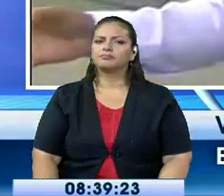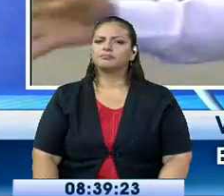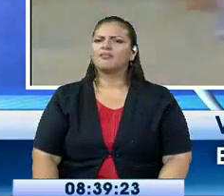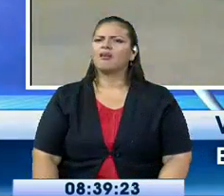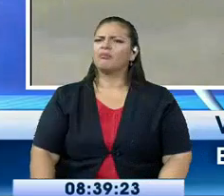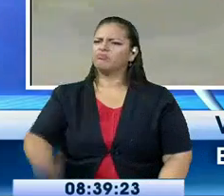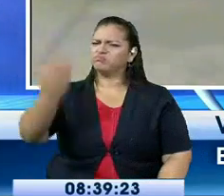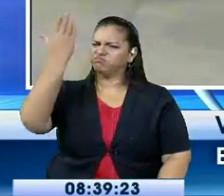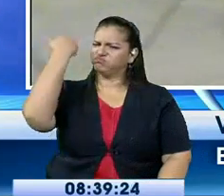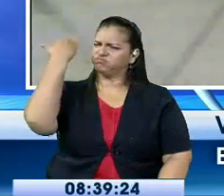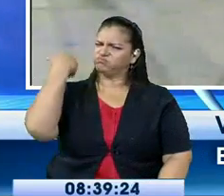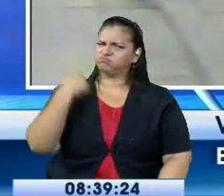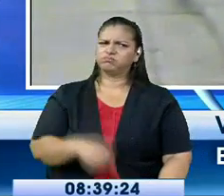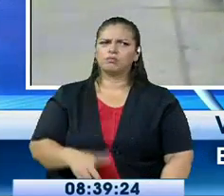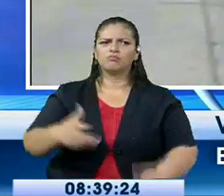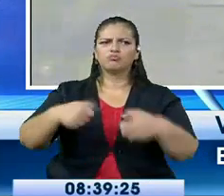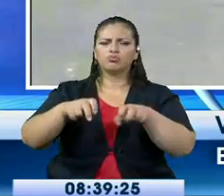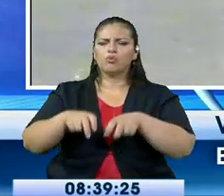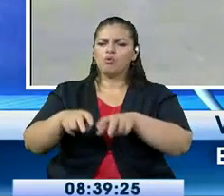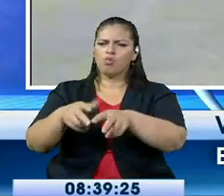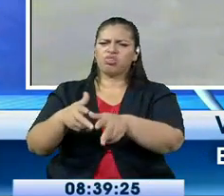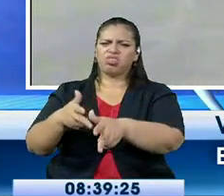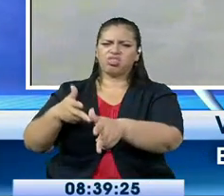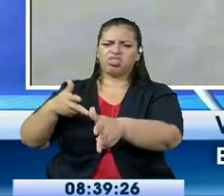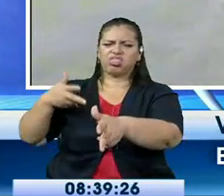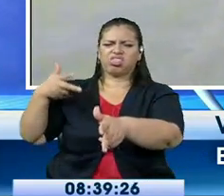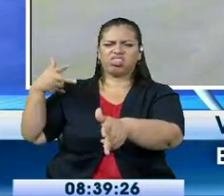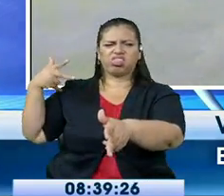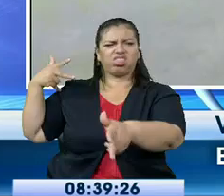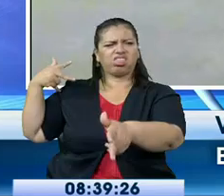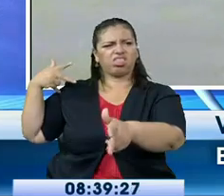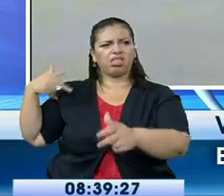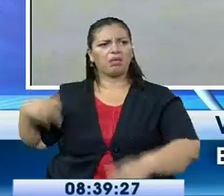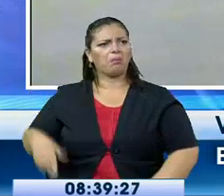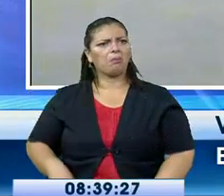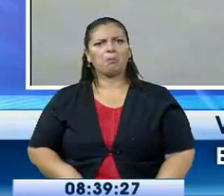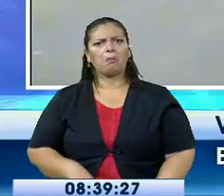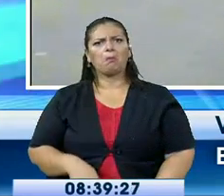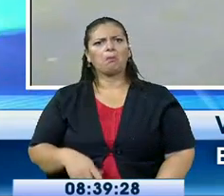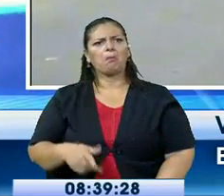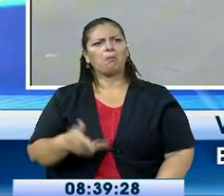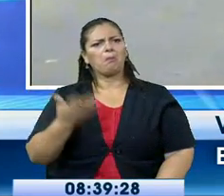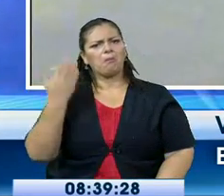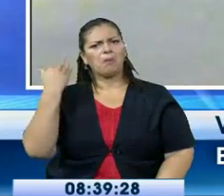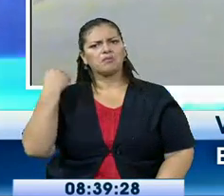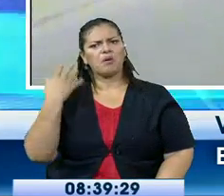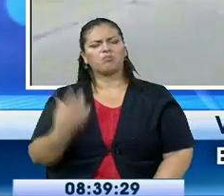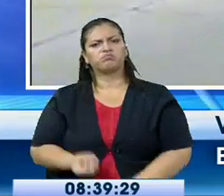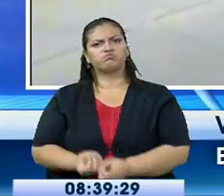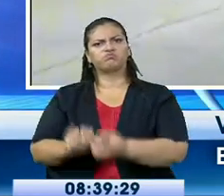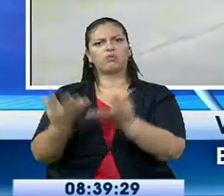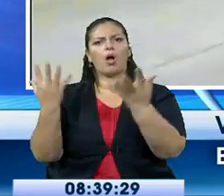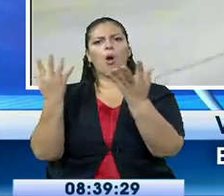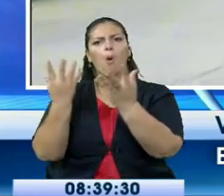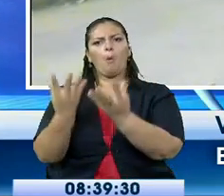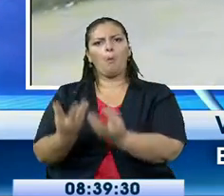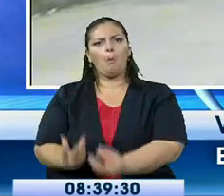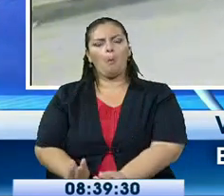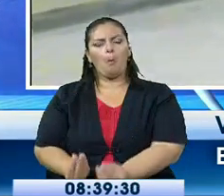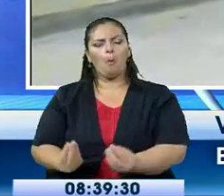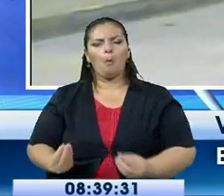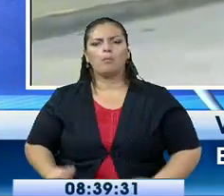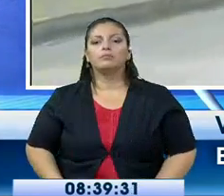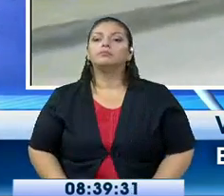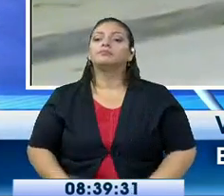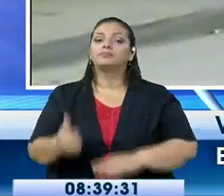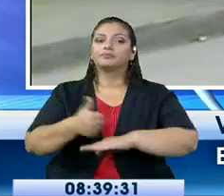gran cantidad o aglomeración de tricimotos que se daban en esta vía, en el sector de Los Vergeles. Sabemos que existe ya más